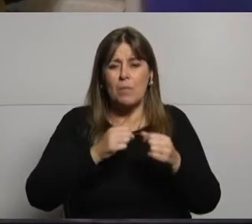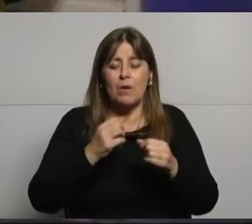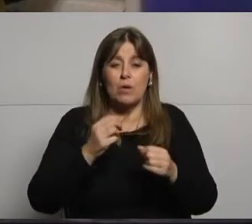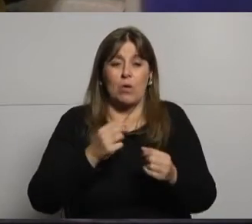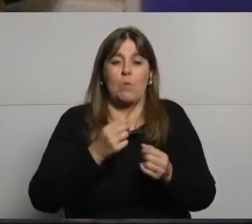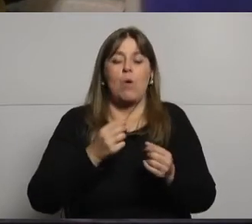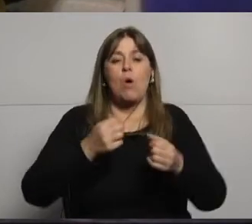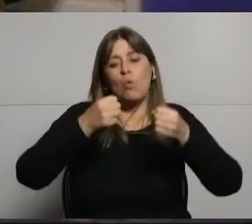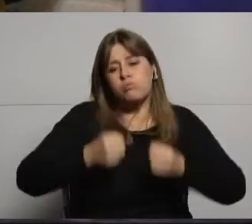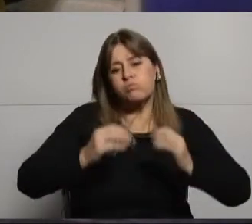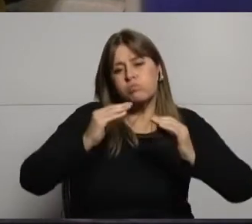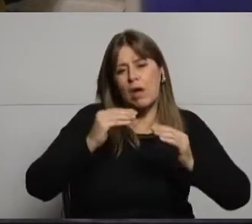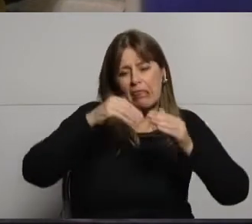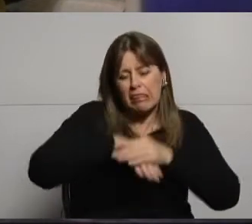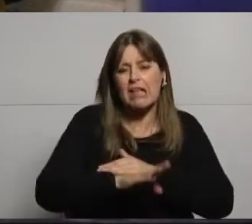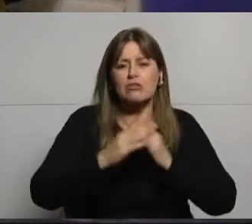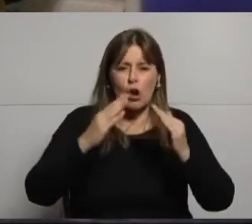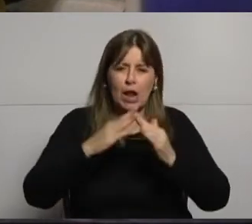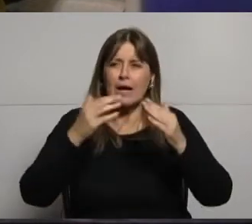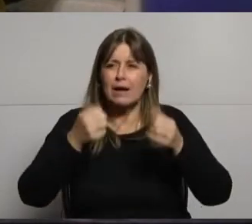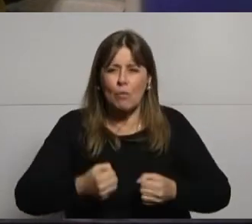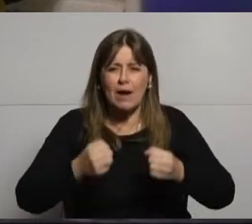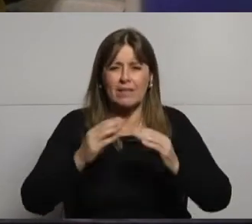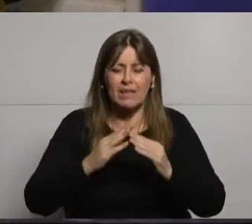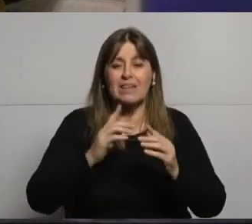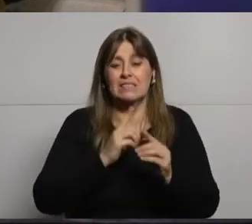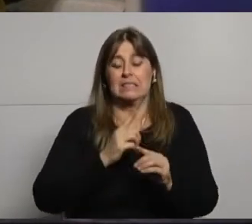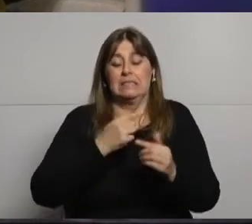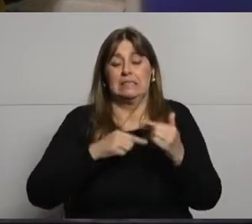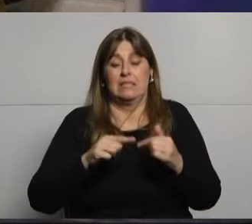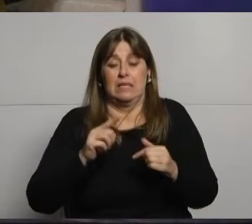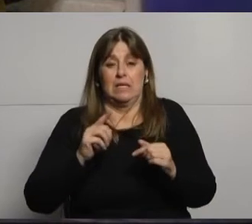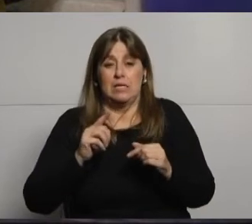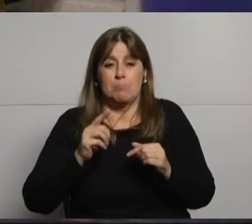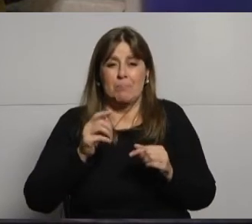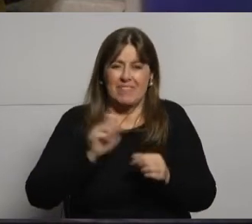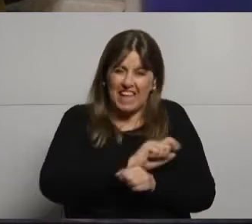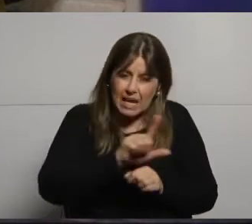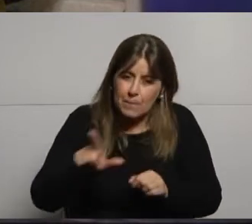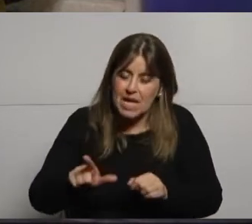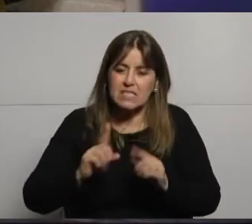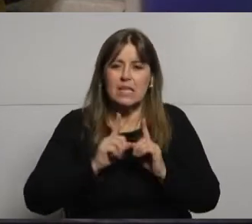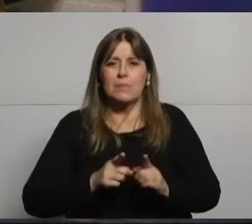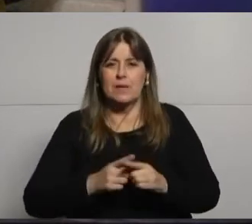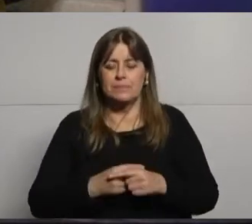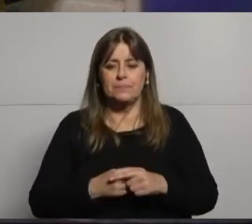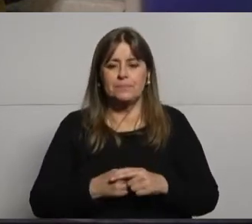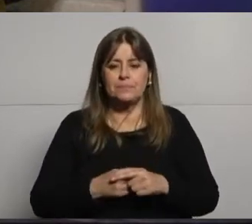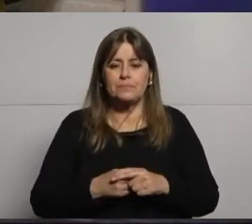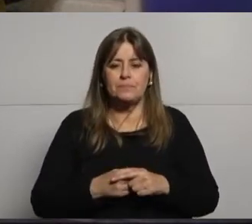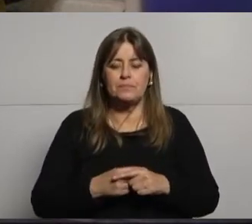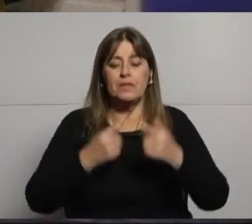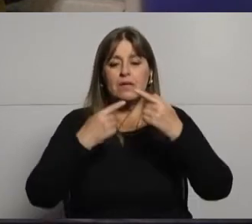de cuarentena o incluso en algunas ocasiones de higiene. Entonces,